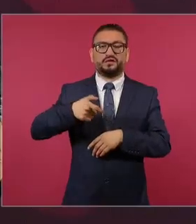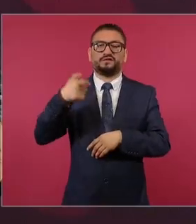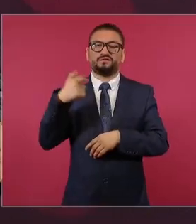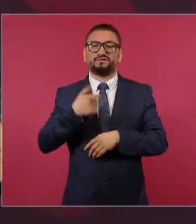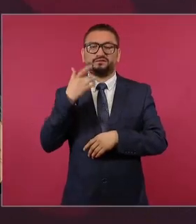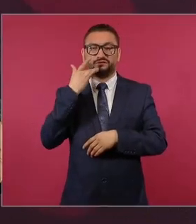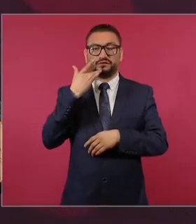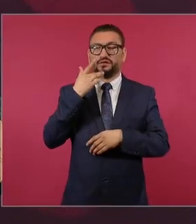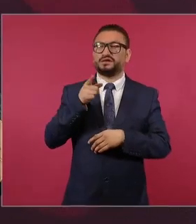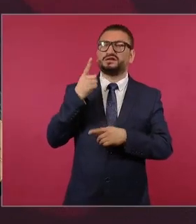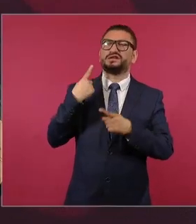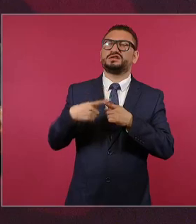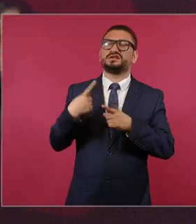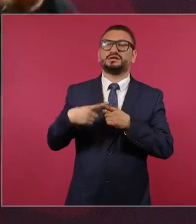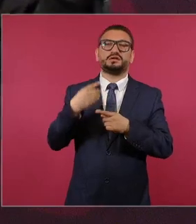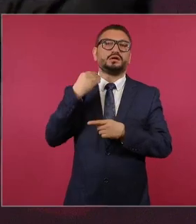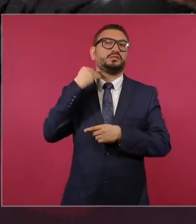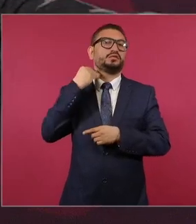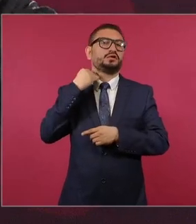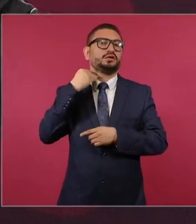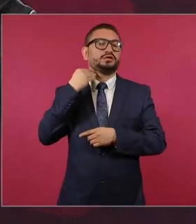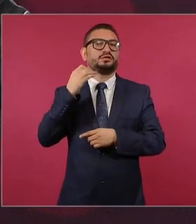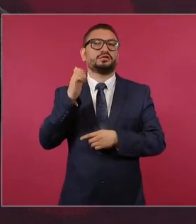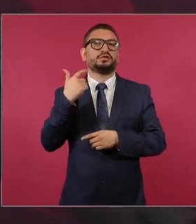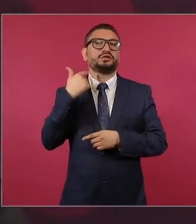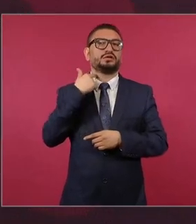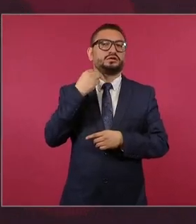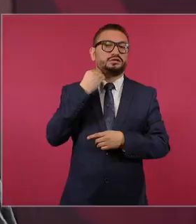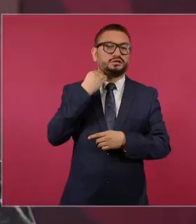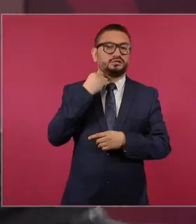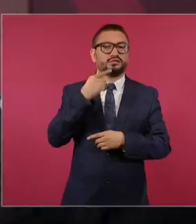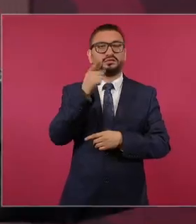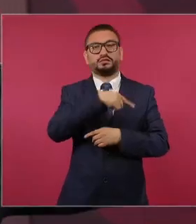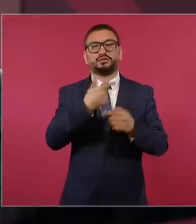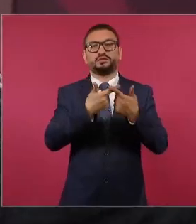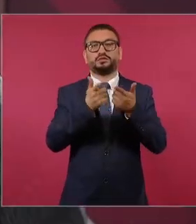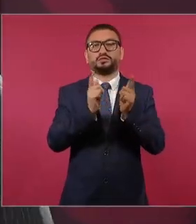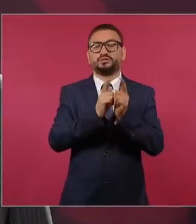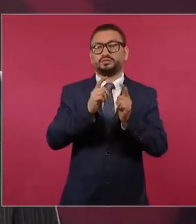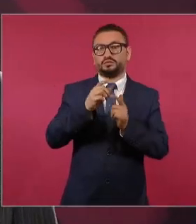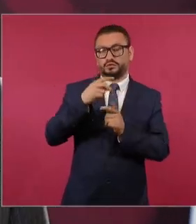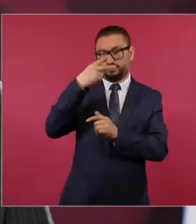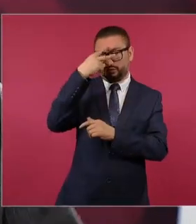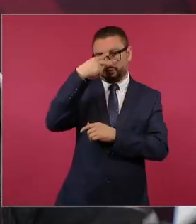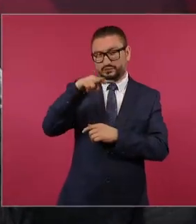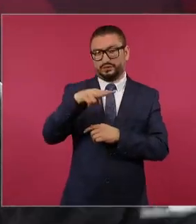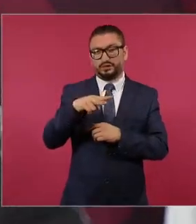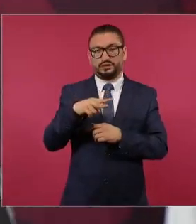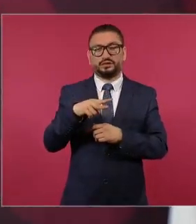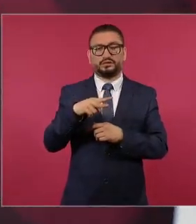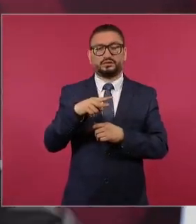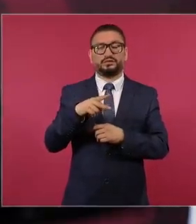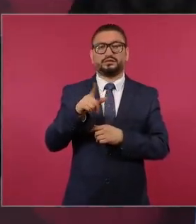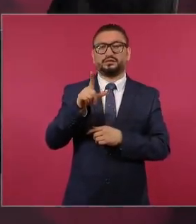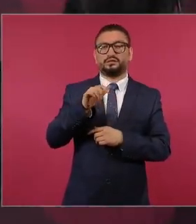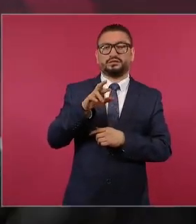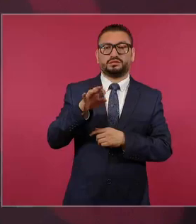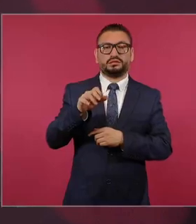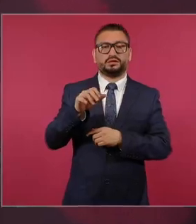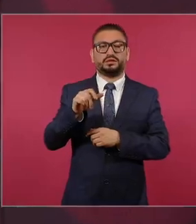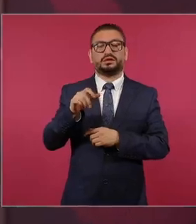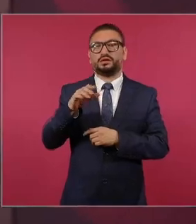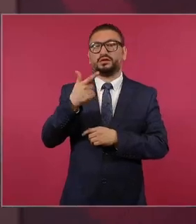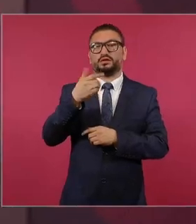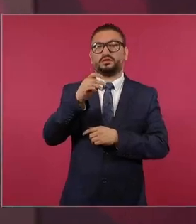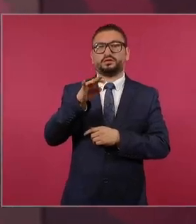es abogado de Grupo México en un tiempo? Larrea, Evo